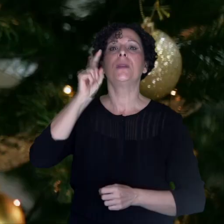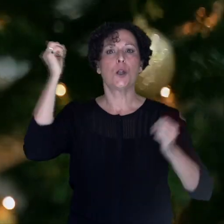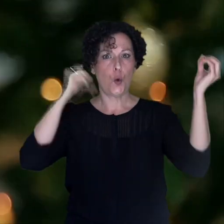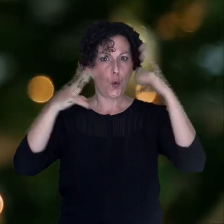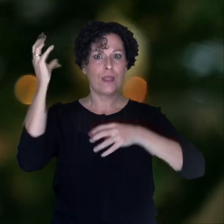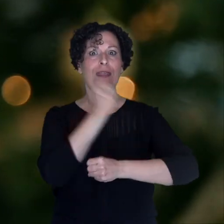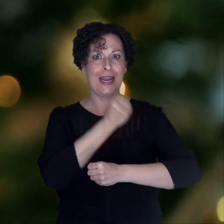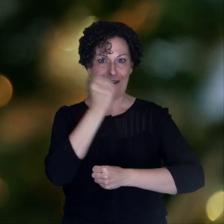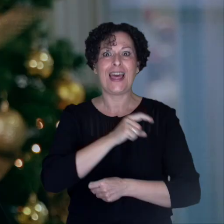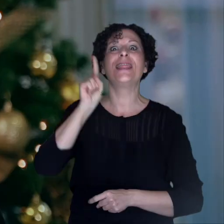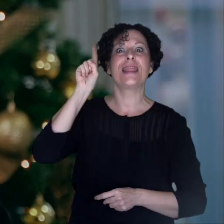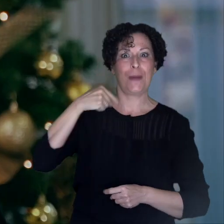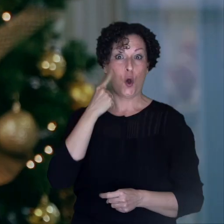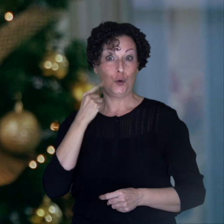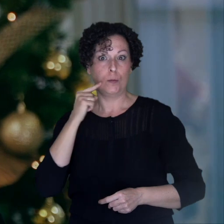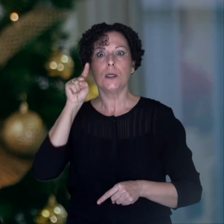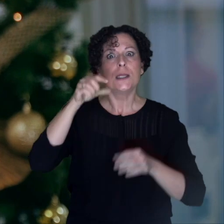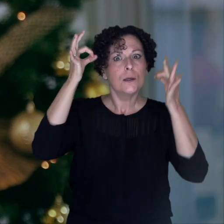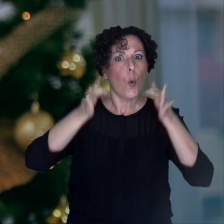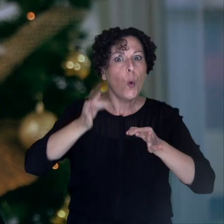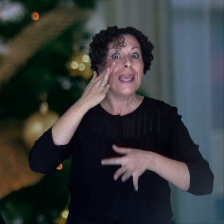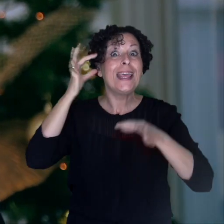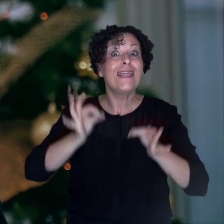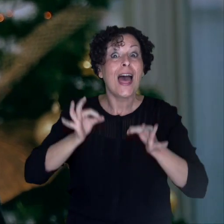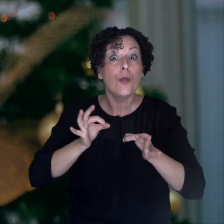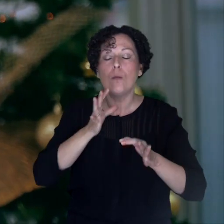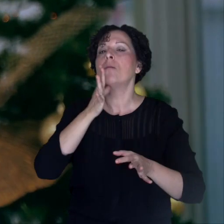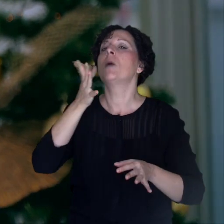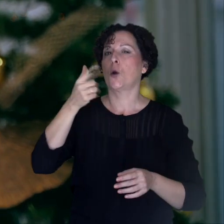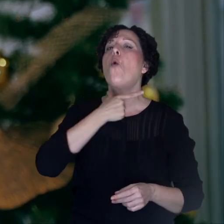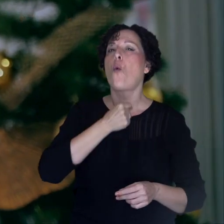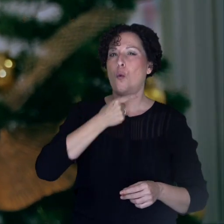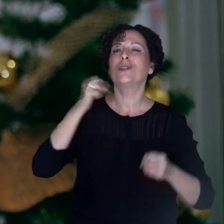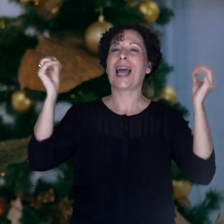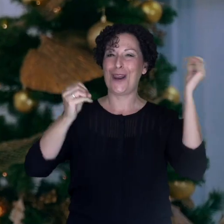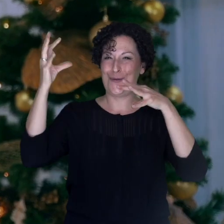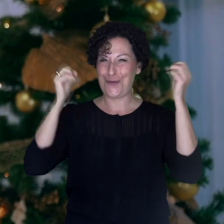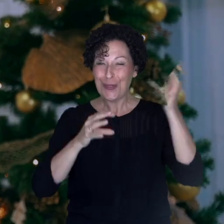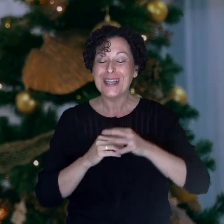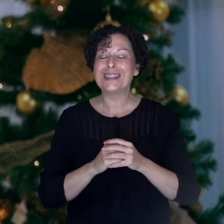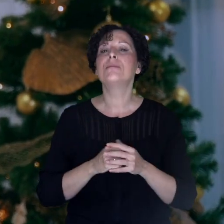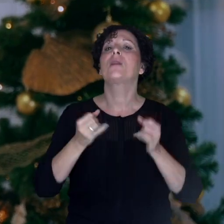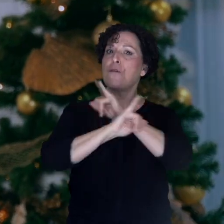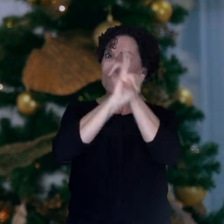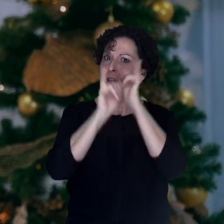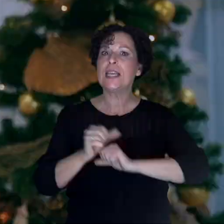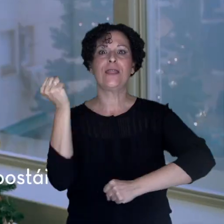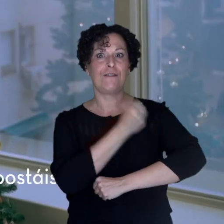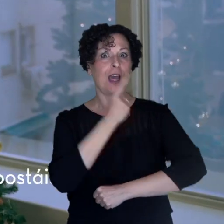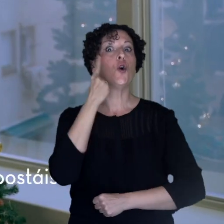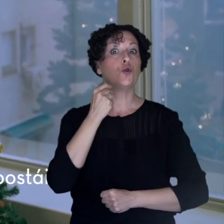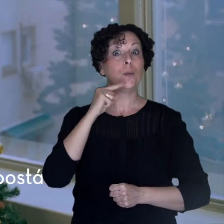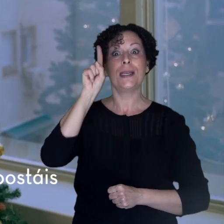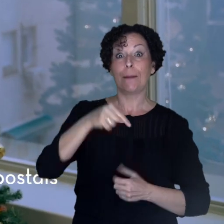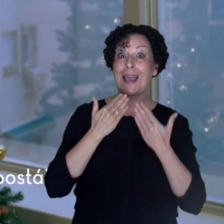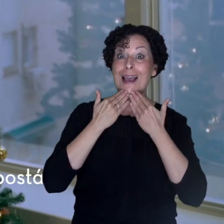Navidad. Bueno, cuidado este año con ese tema. Pero sí, somos de luces. Somos de felicitar la Navidad. Y